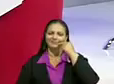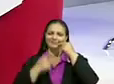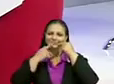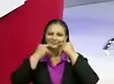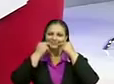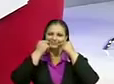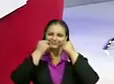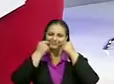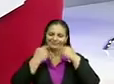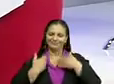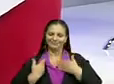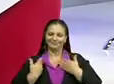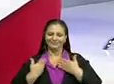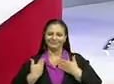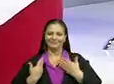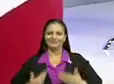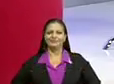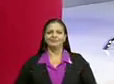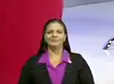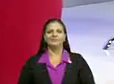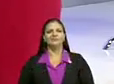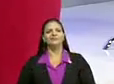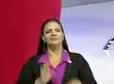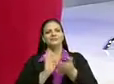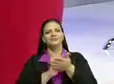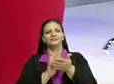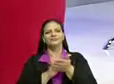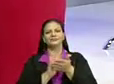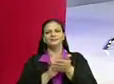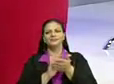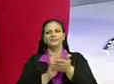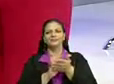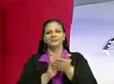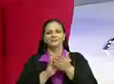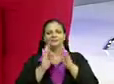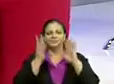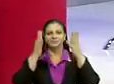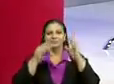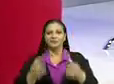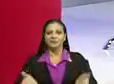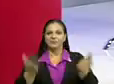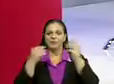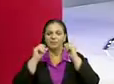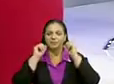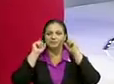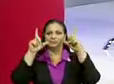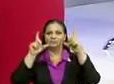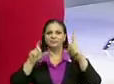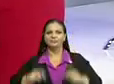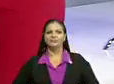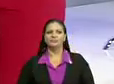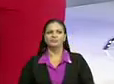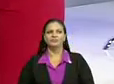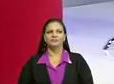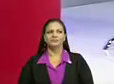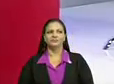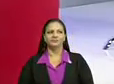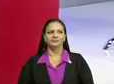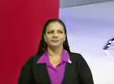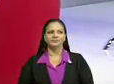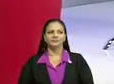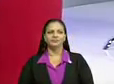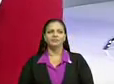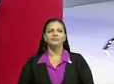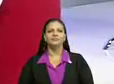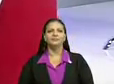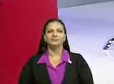mapa. Eso. ¡Wow! ¡Bravo! ¡Bravísimo! Me encantó. ¡Levántate, cuerpo vago! Bueno, ¿y qué te parece si en medio de